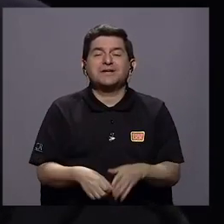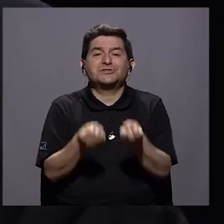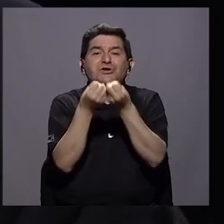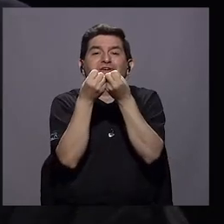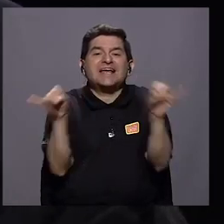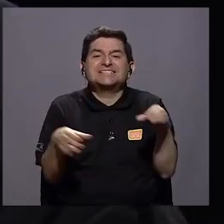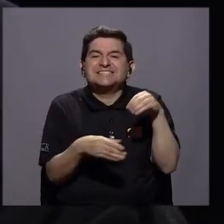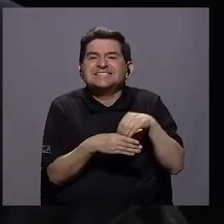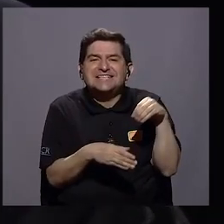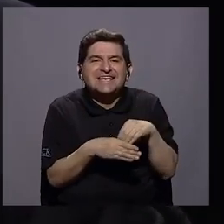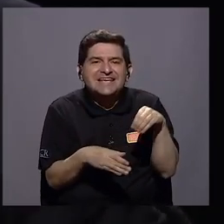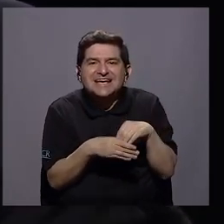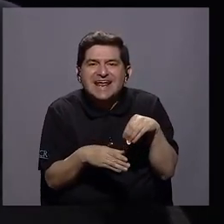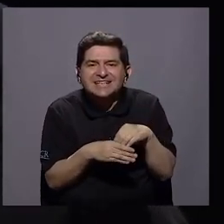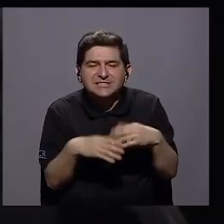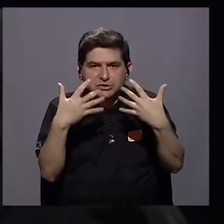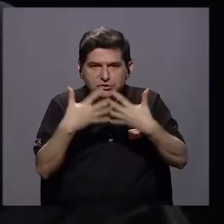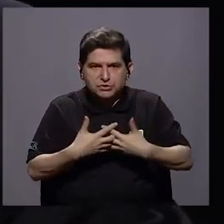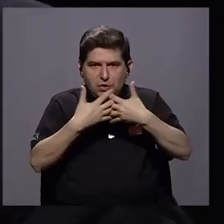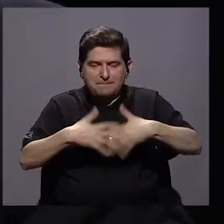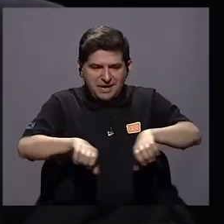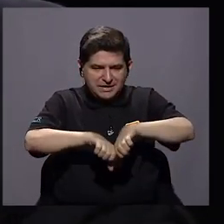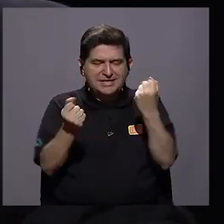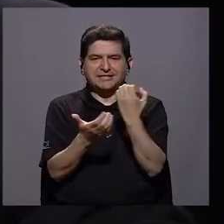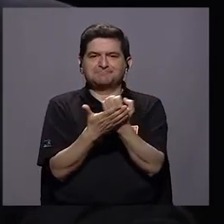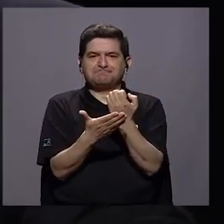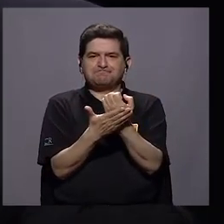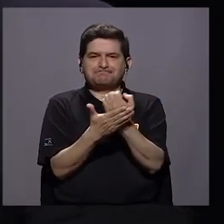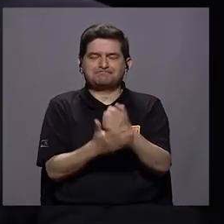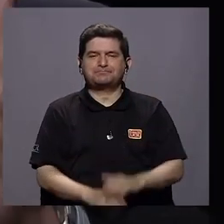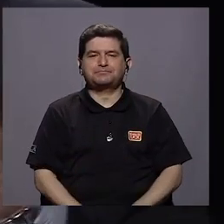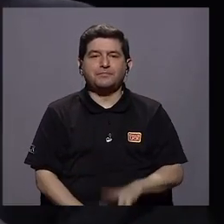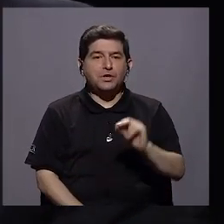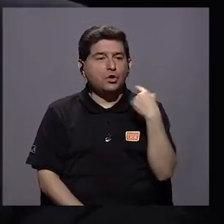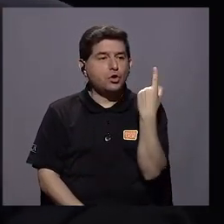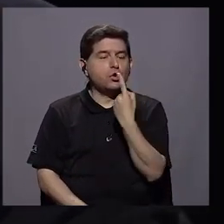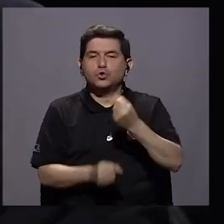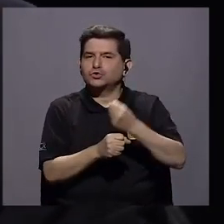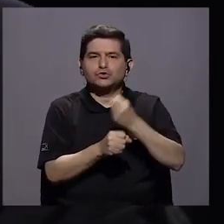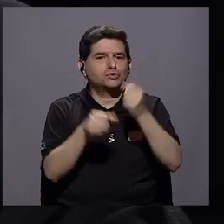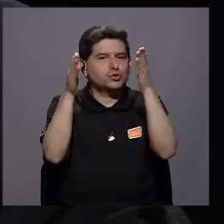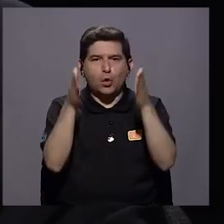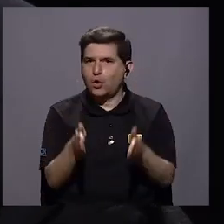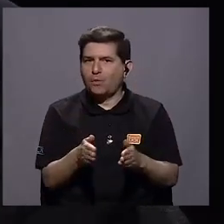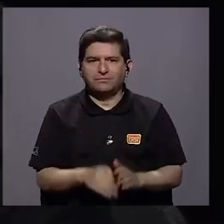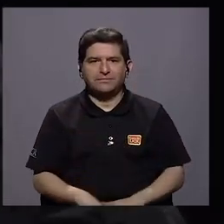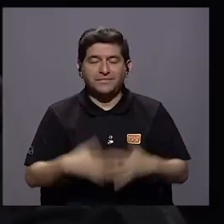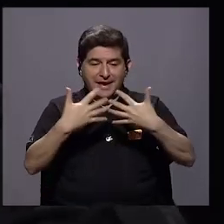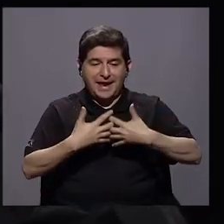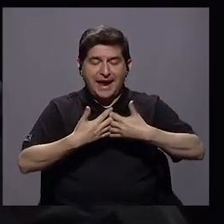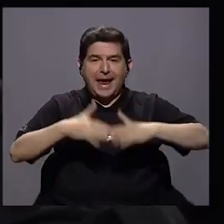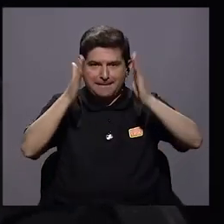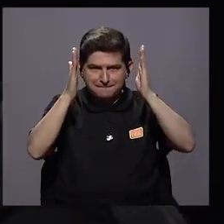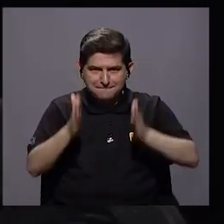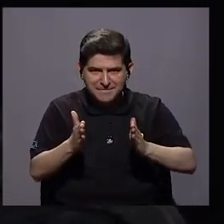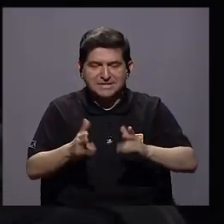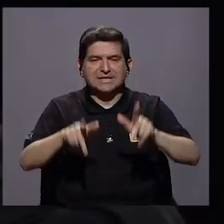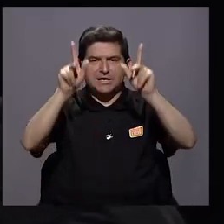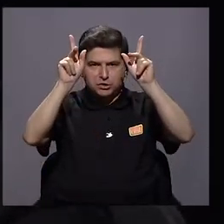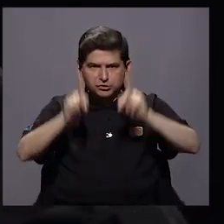quedó sin ingresos? Empresas que han quebrado. No solo los trabajadores, empresarios